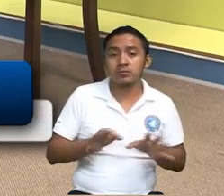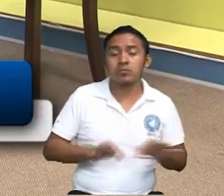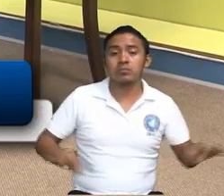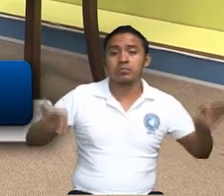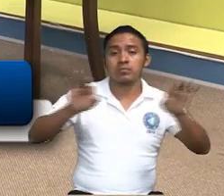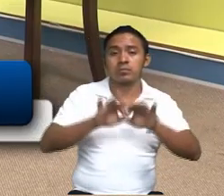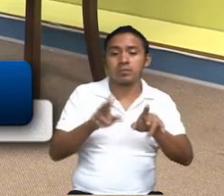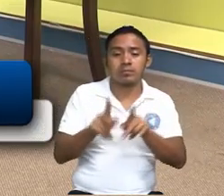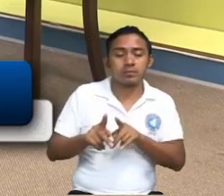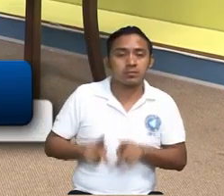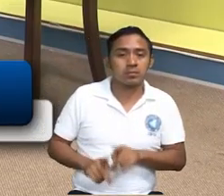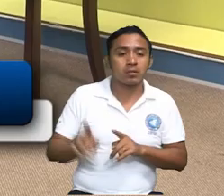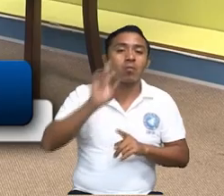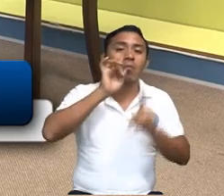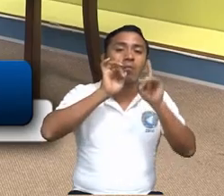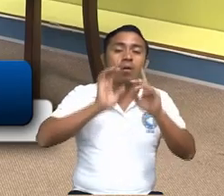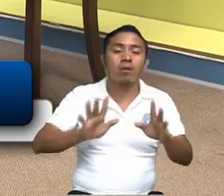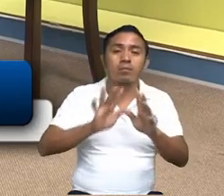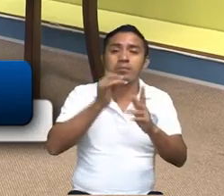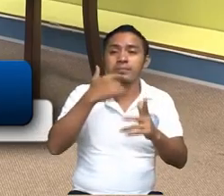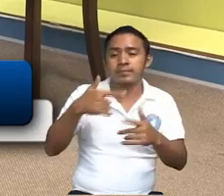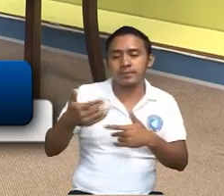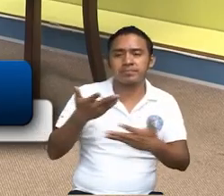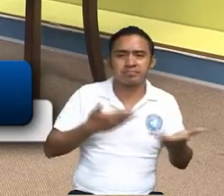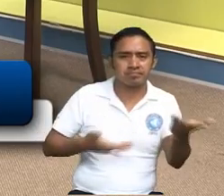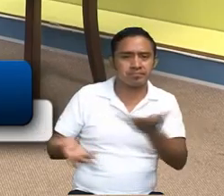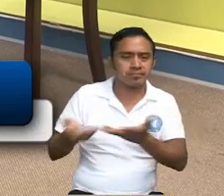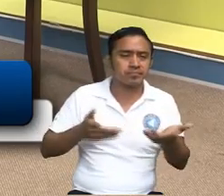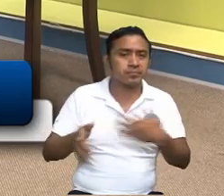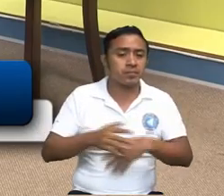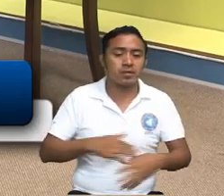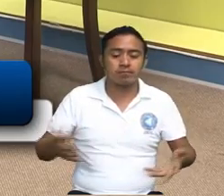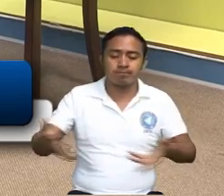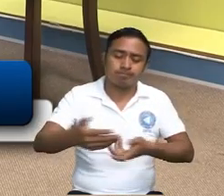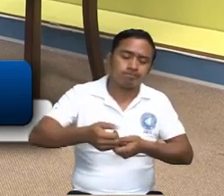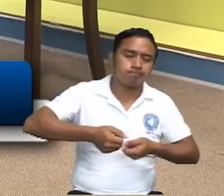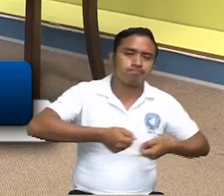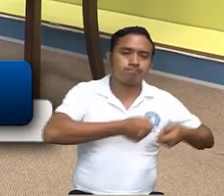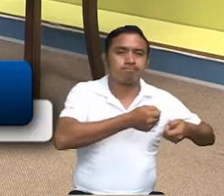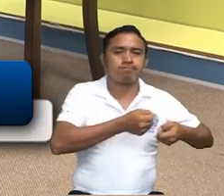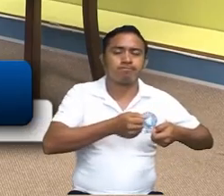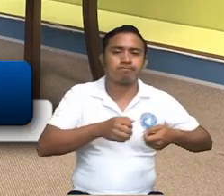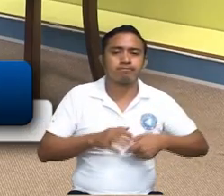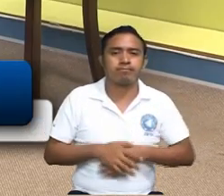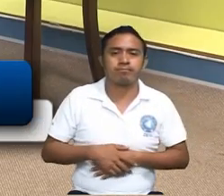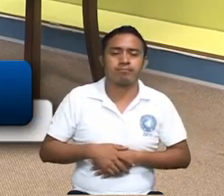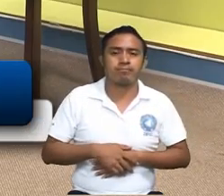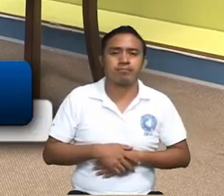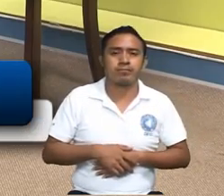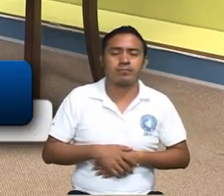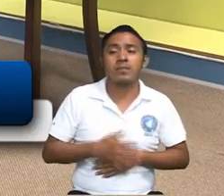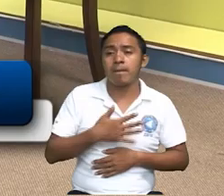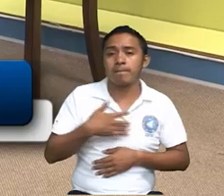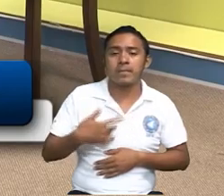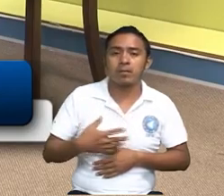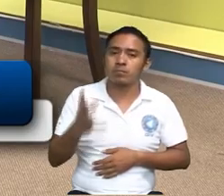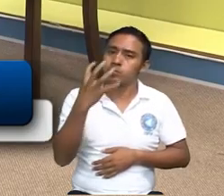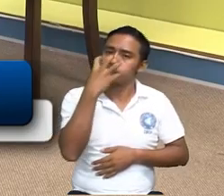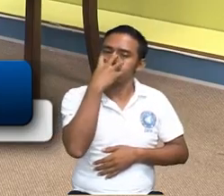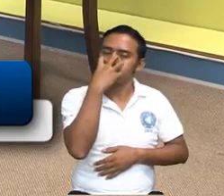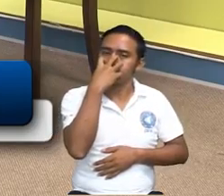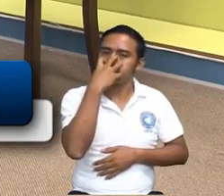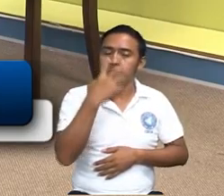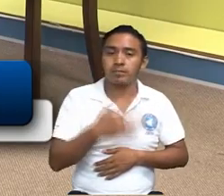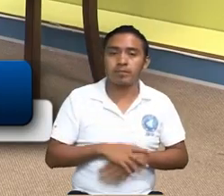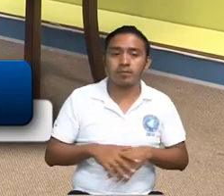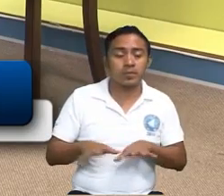sea la persona, que es el que lo cuida, porque él va a confiar en esa persona. Si él lo agarra, generalmente pedimos que vaya con el bozal, pues no se